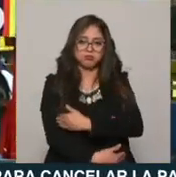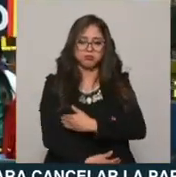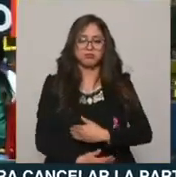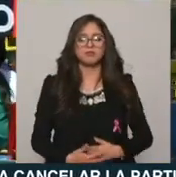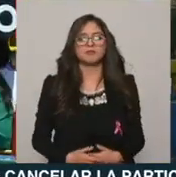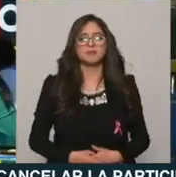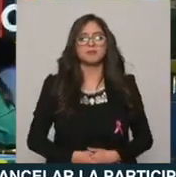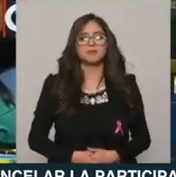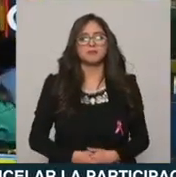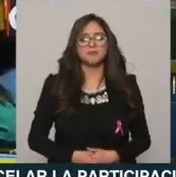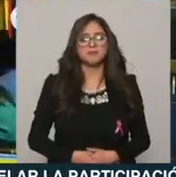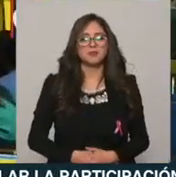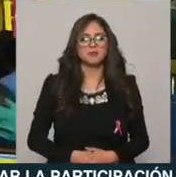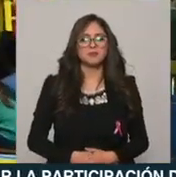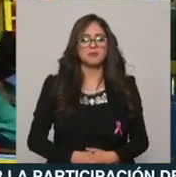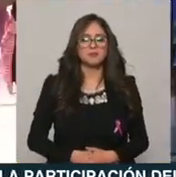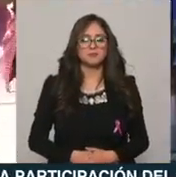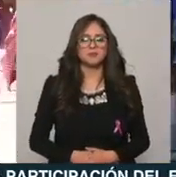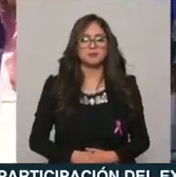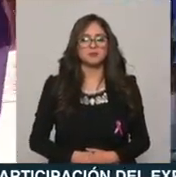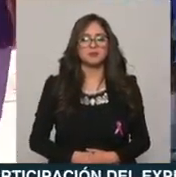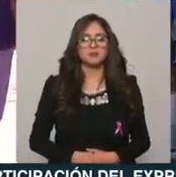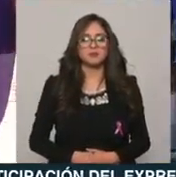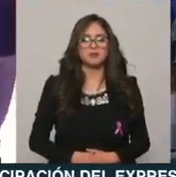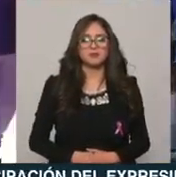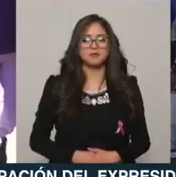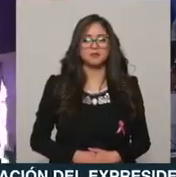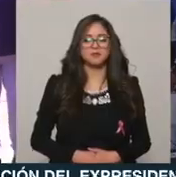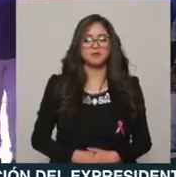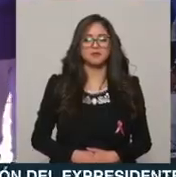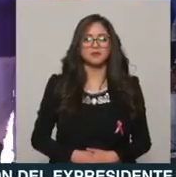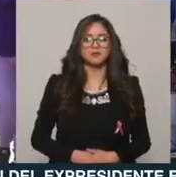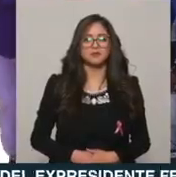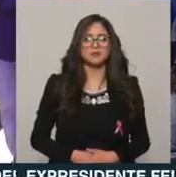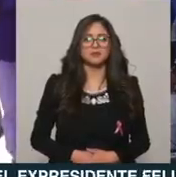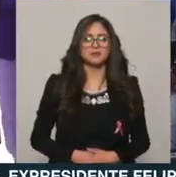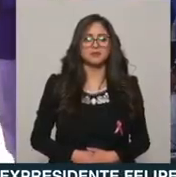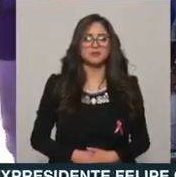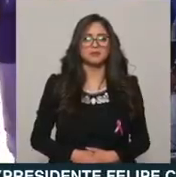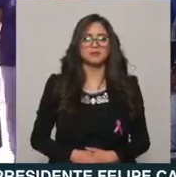Imágenes: Javier Martínez, información y voz: Alberto Álvarez Santana, 21 Noticias.